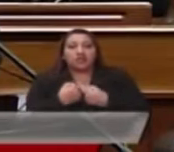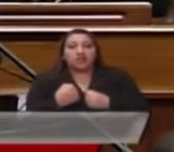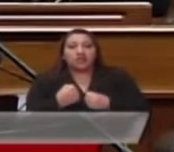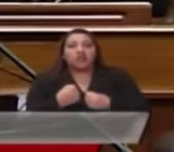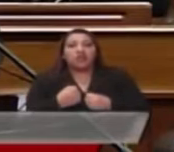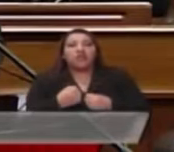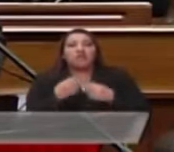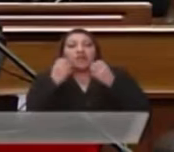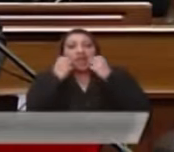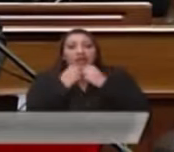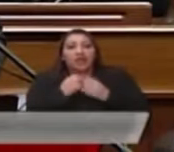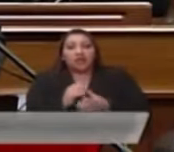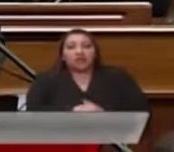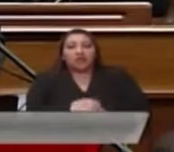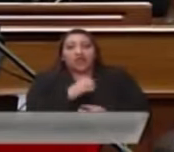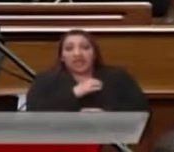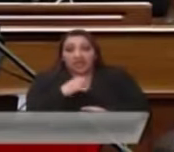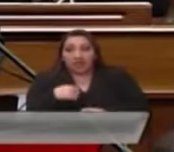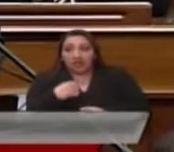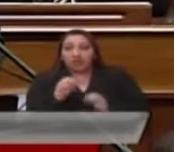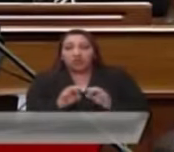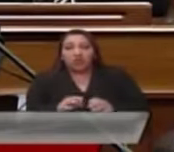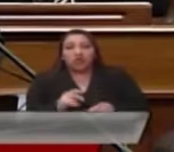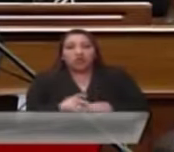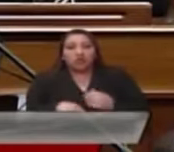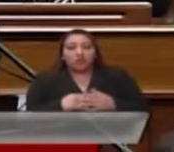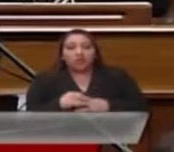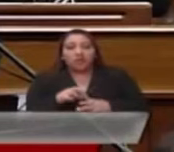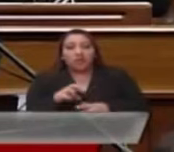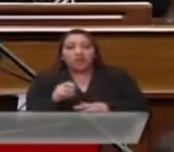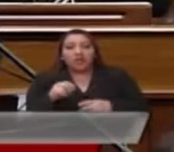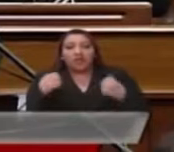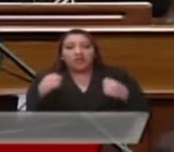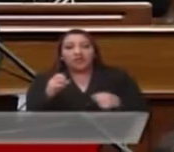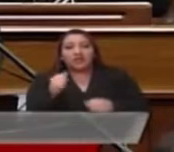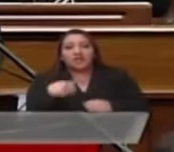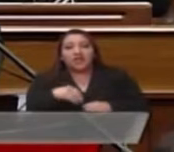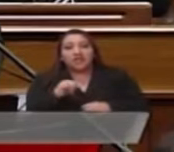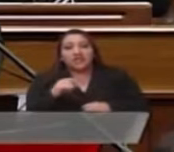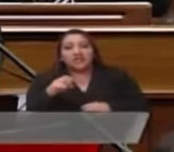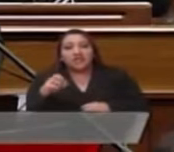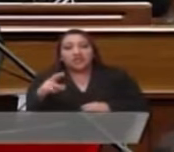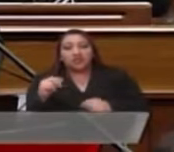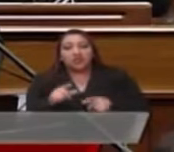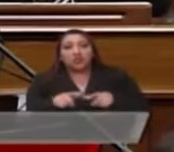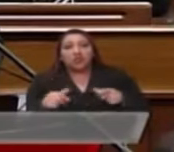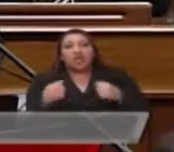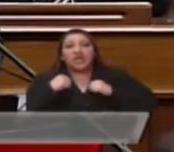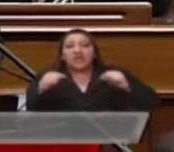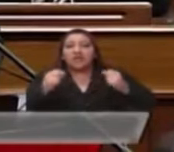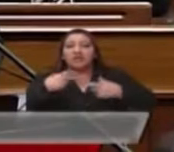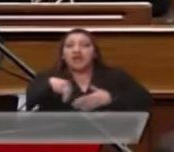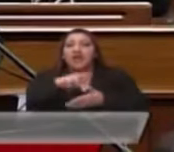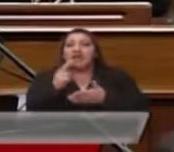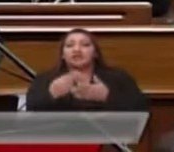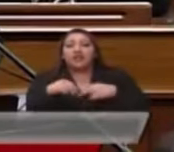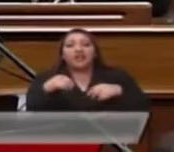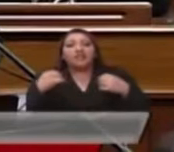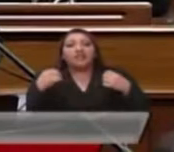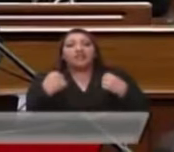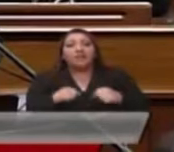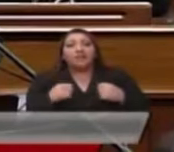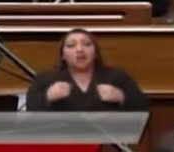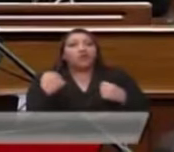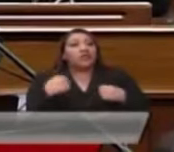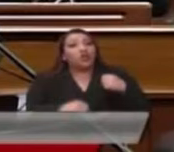Miguel Grau. Asimismo, un polideportivo en San Isidro albergará la gimnasia y deportes de